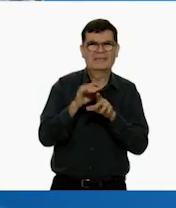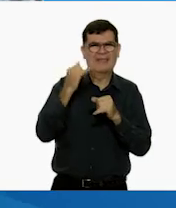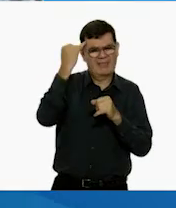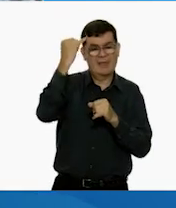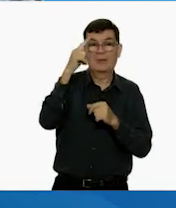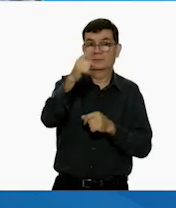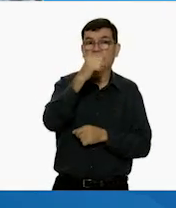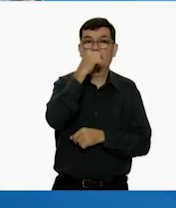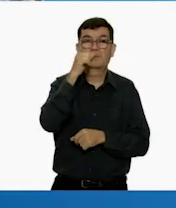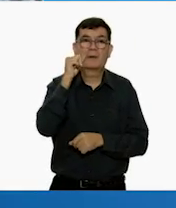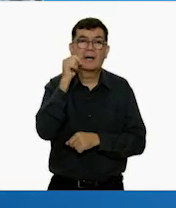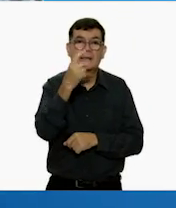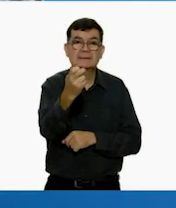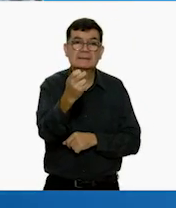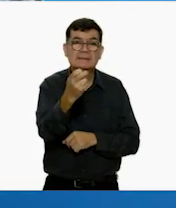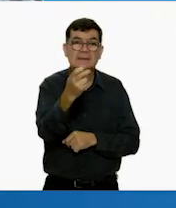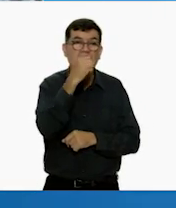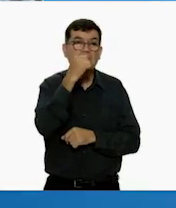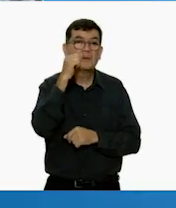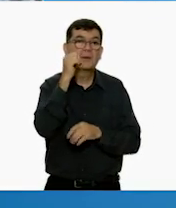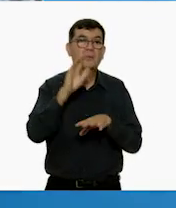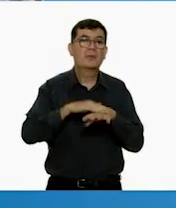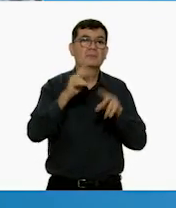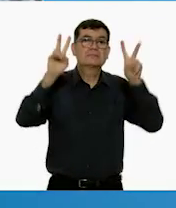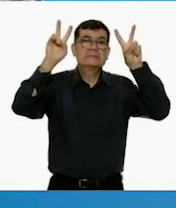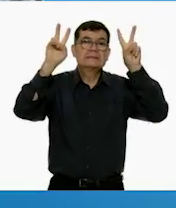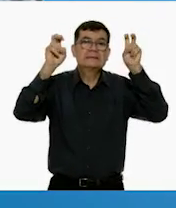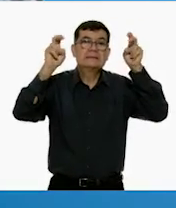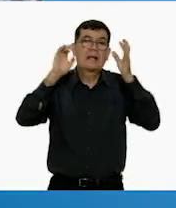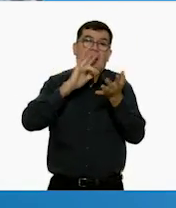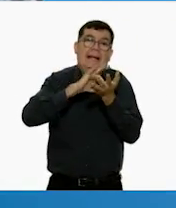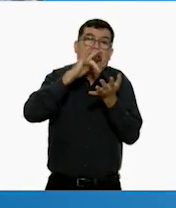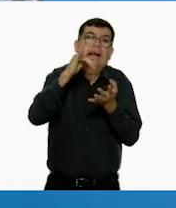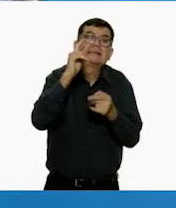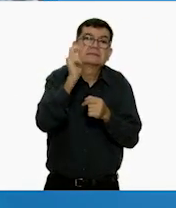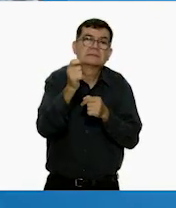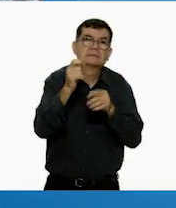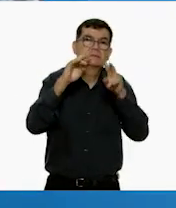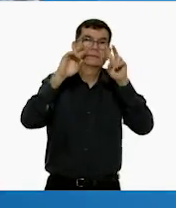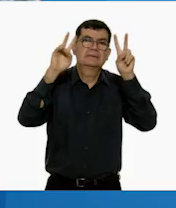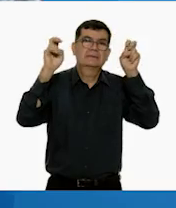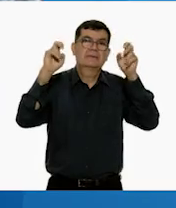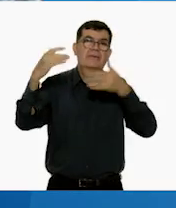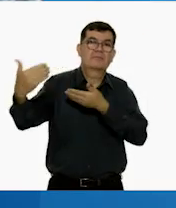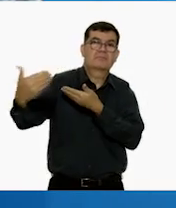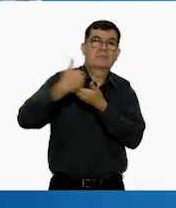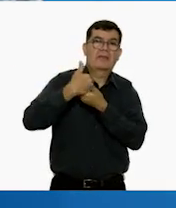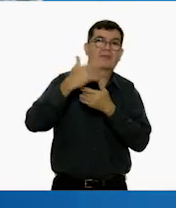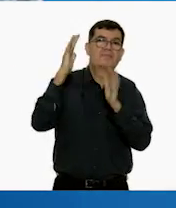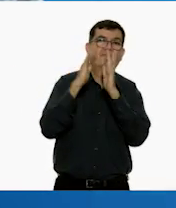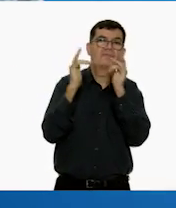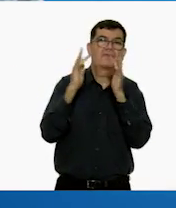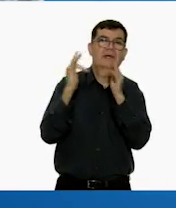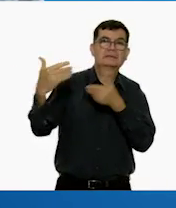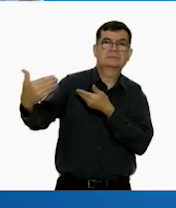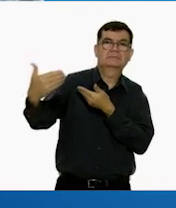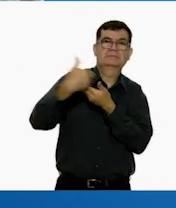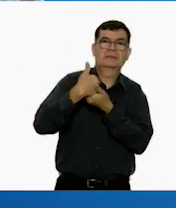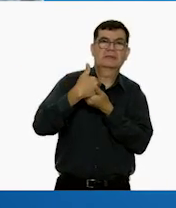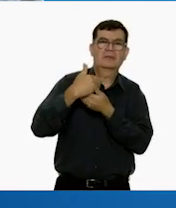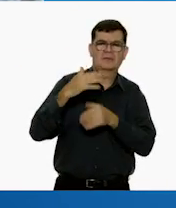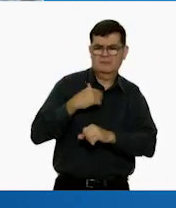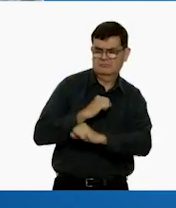presidente Juárez. Y esto es gracias, entre comillas, digámoslo, a la intervención francesa, ¿no?, y a la oposición que